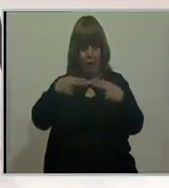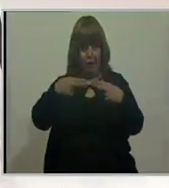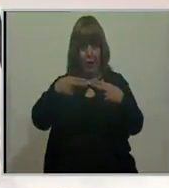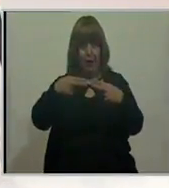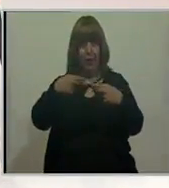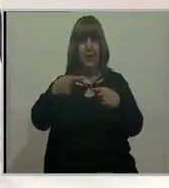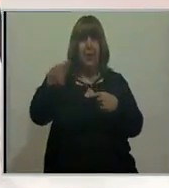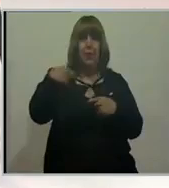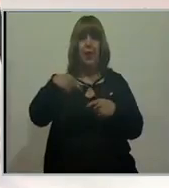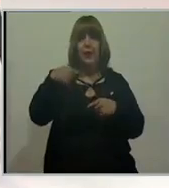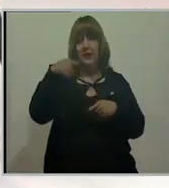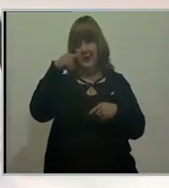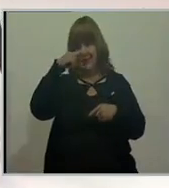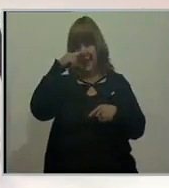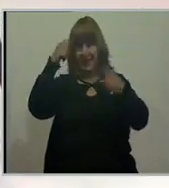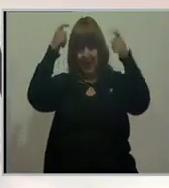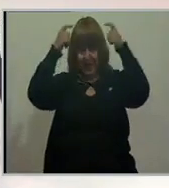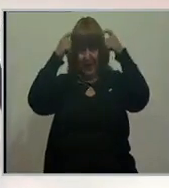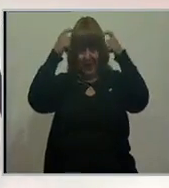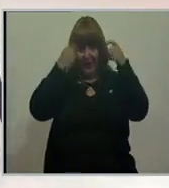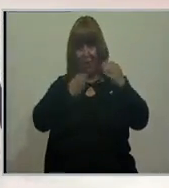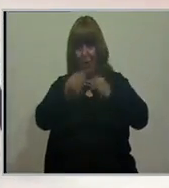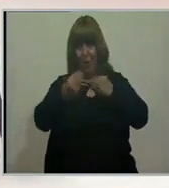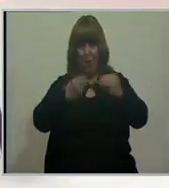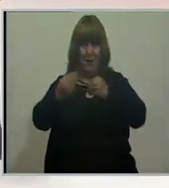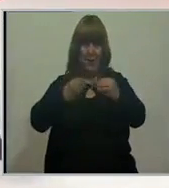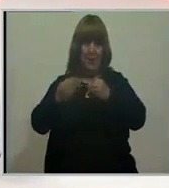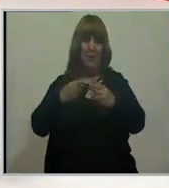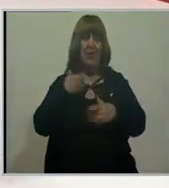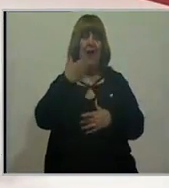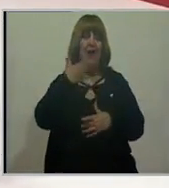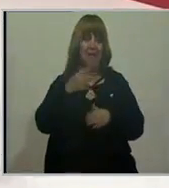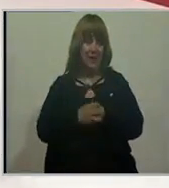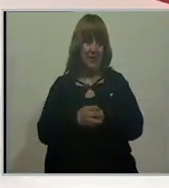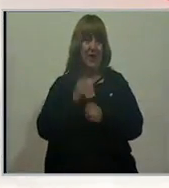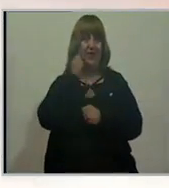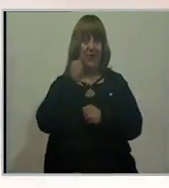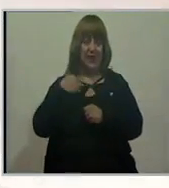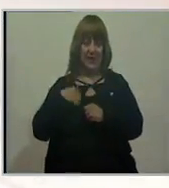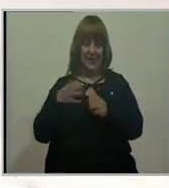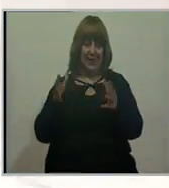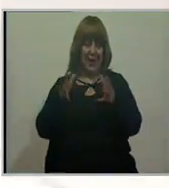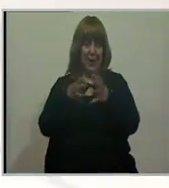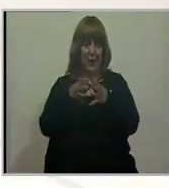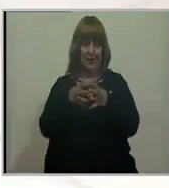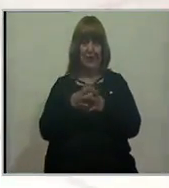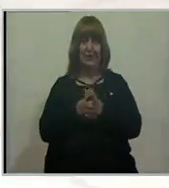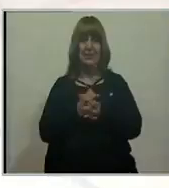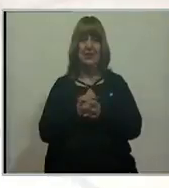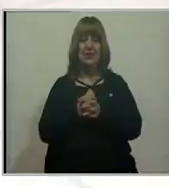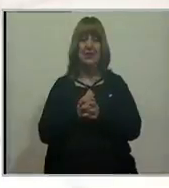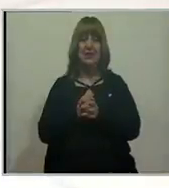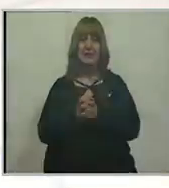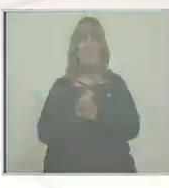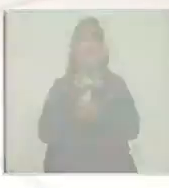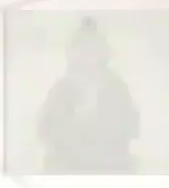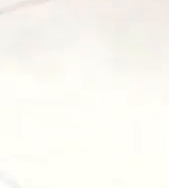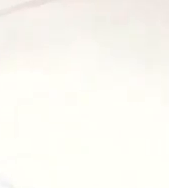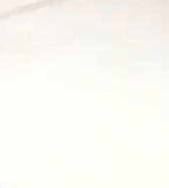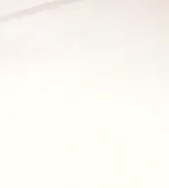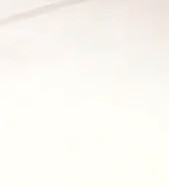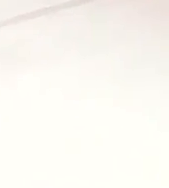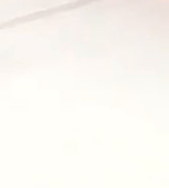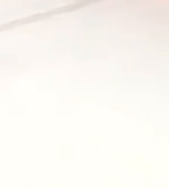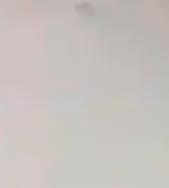llegan las siete reinas. Ya están en camino, vienen las siete reinas para acá esta tarde. Una solamente en BDA, todas juntas. ¿Me puedo retirar en la próxima hora? Pausa, todos ya